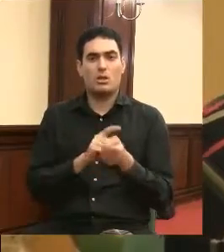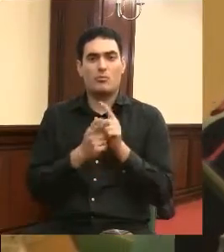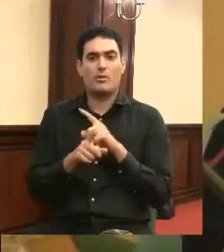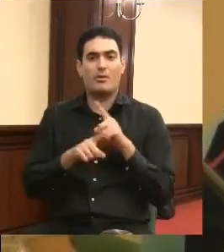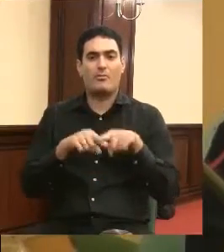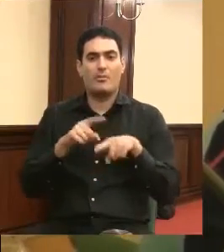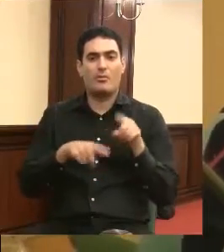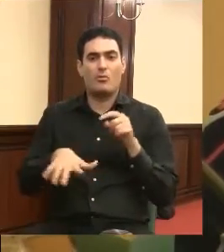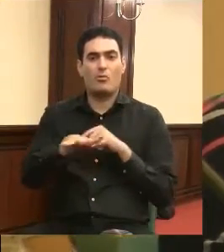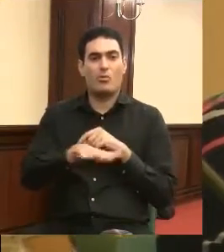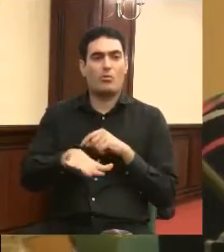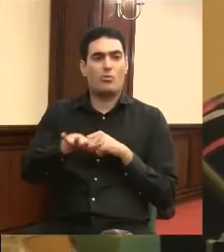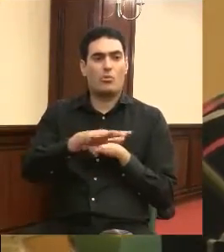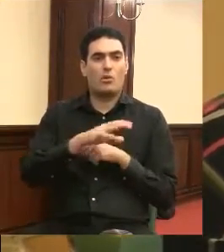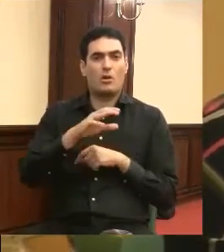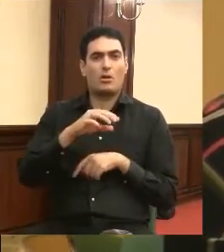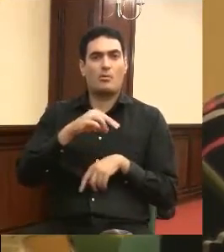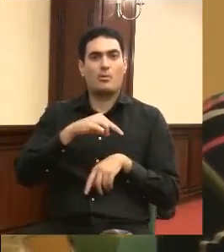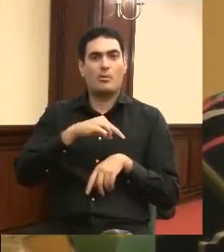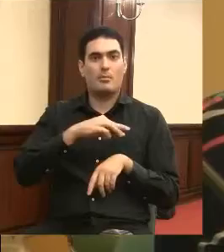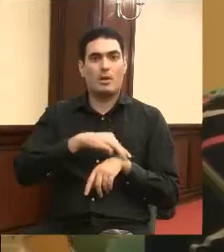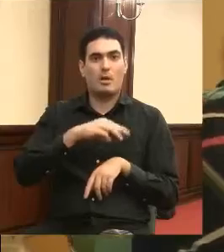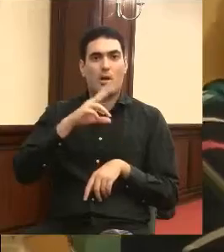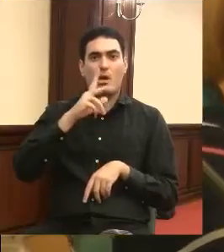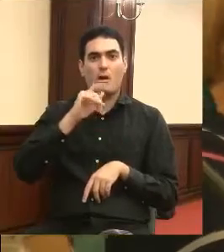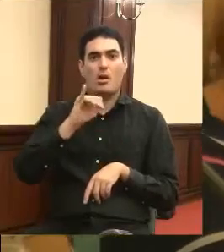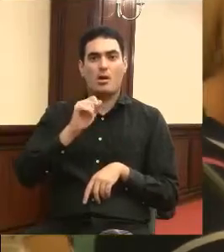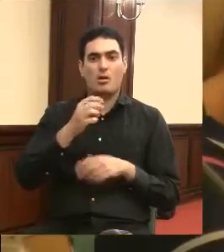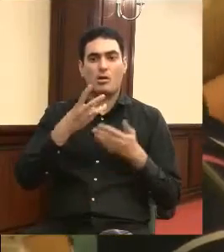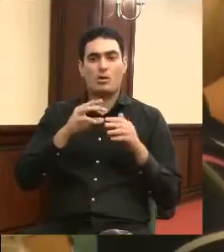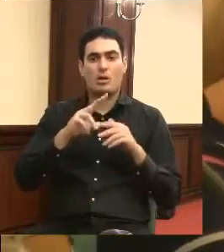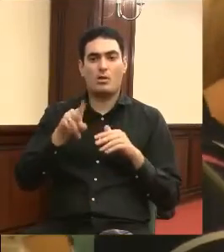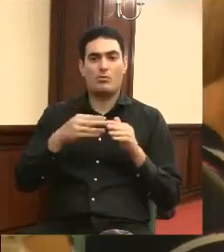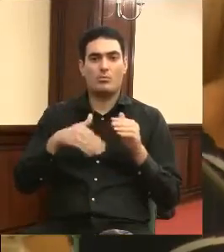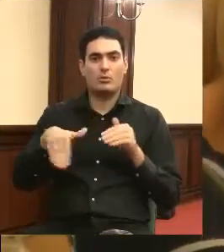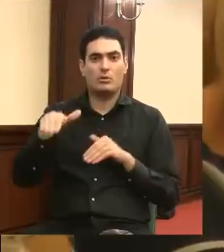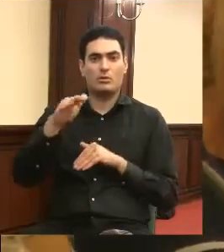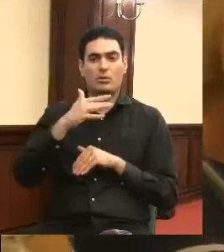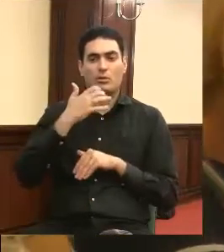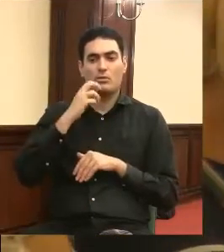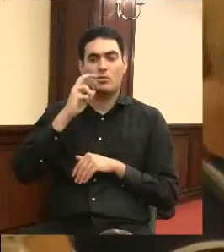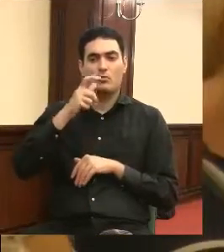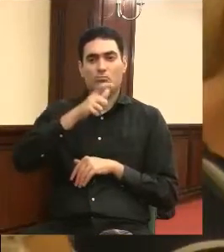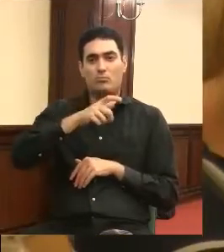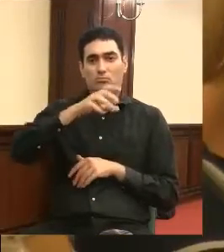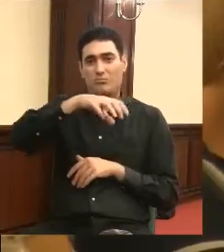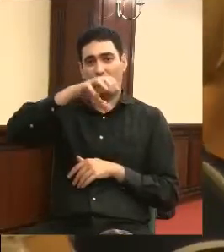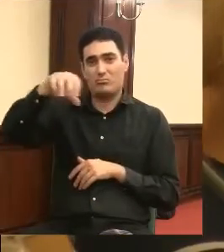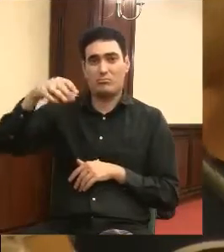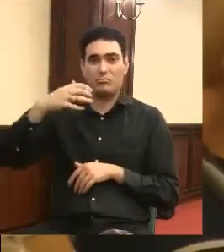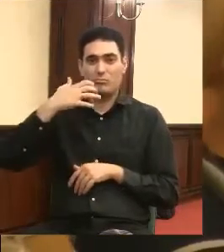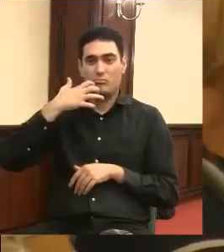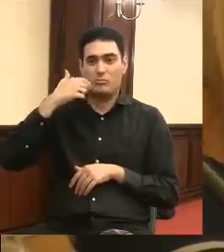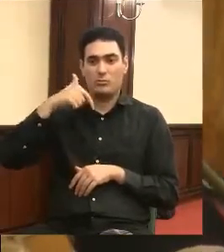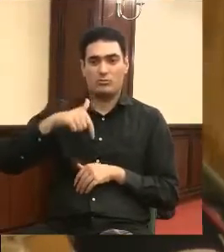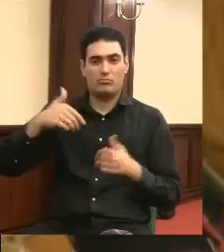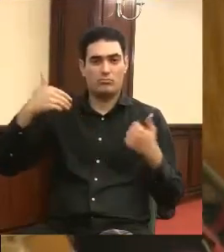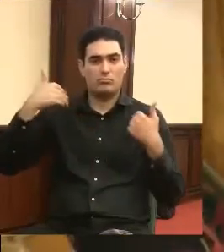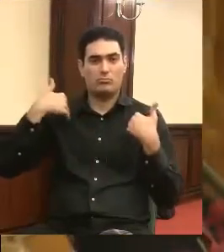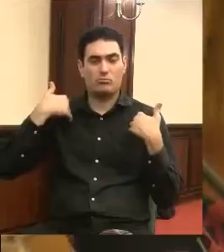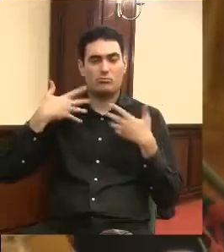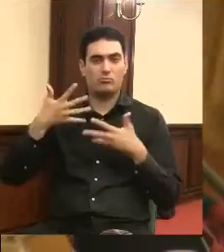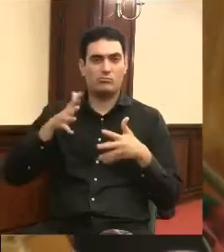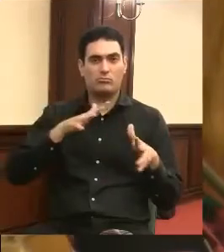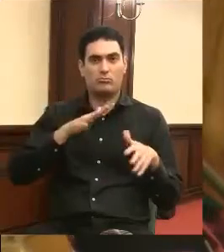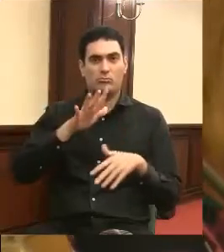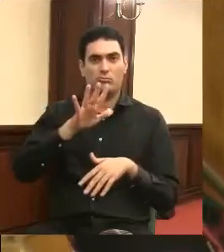España. Las cuotas varían en función de las zonas. En el de Capitán Haya, la tarifa media mensual supera los 80 euros, mientras